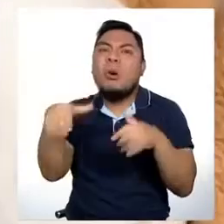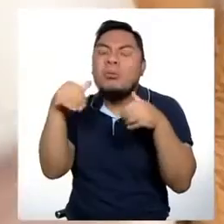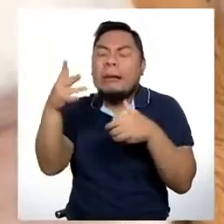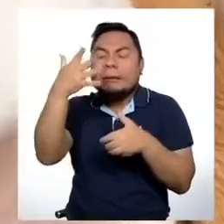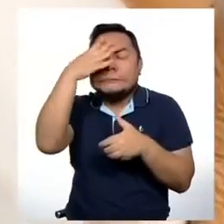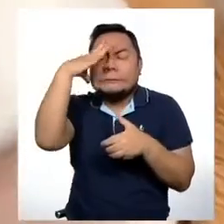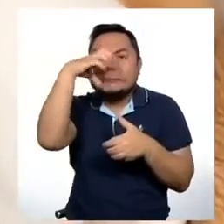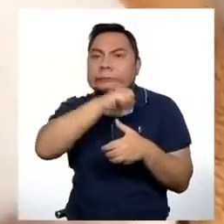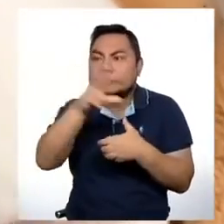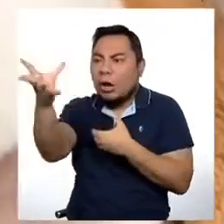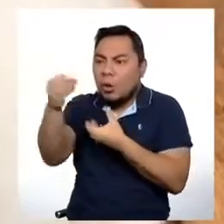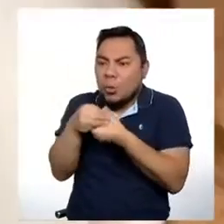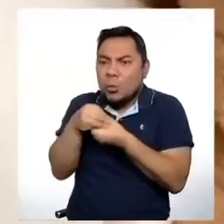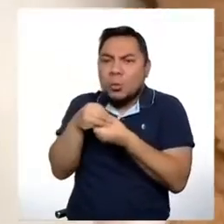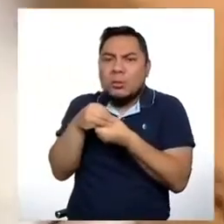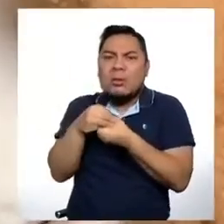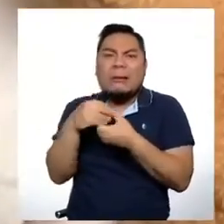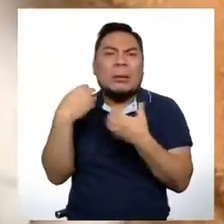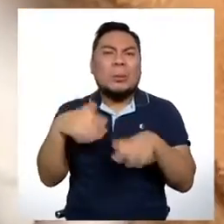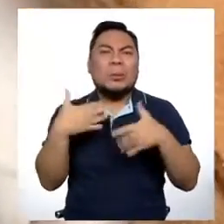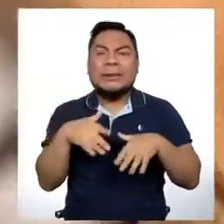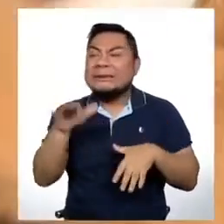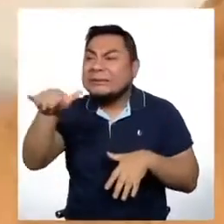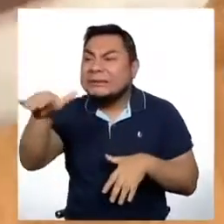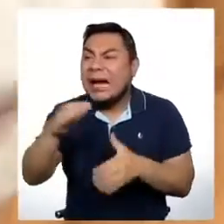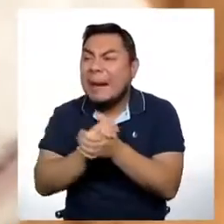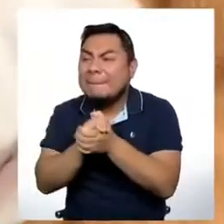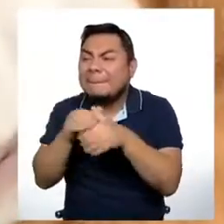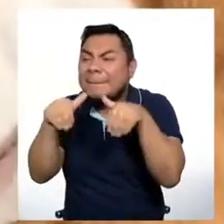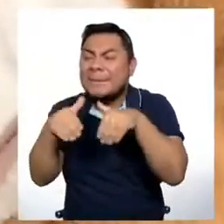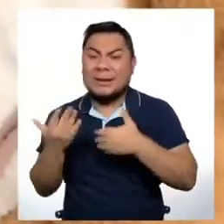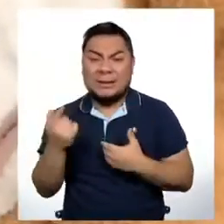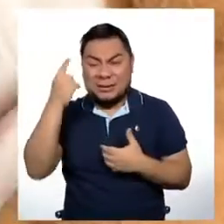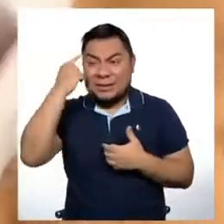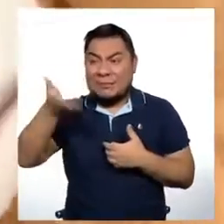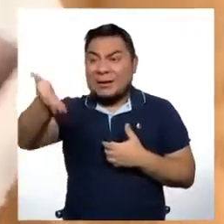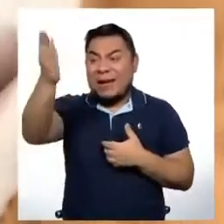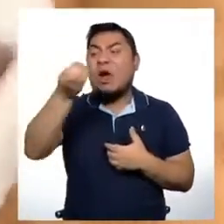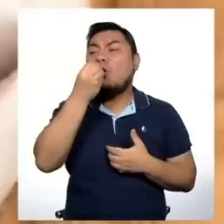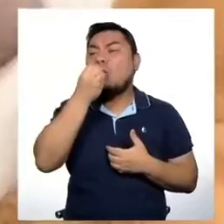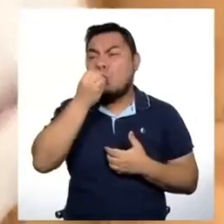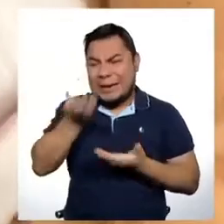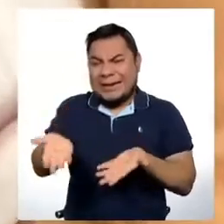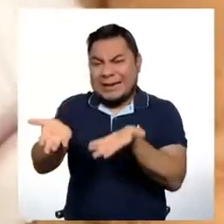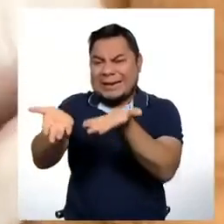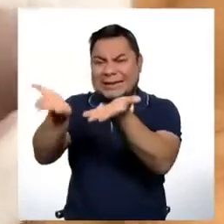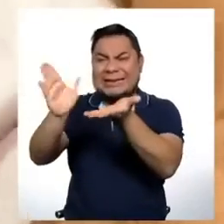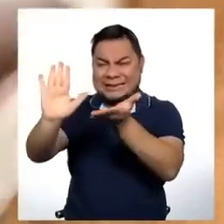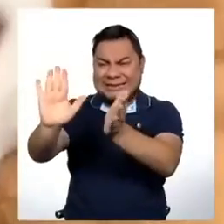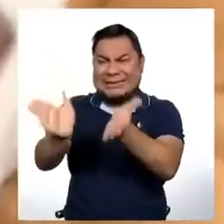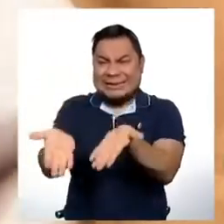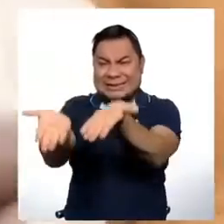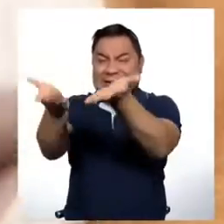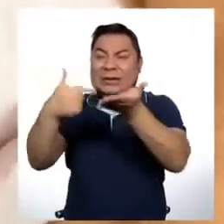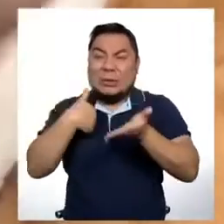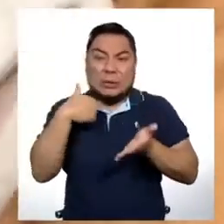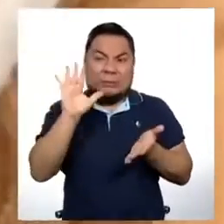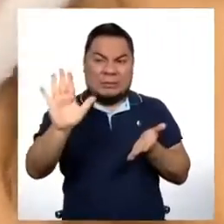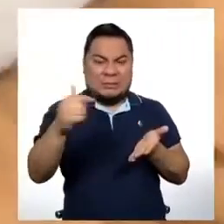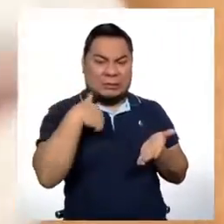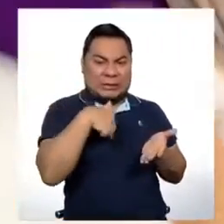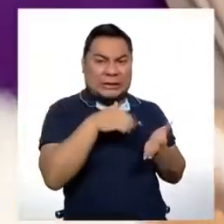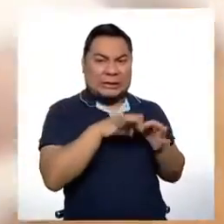ahora qué hago! Oh, Perroso, Perroso, ¿por qué no vas a buscar algo de comer mientras yo voy a hacer algo